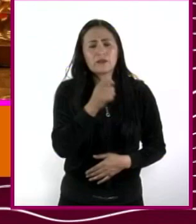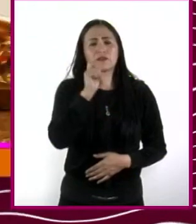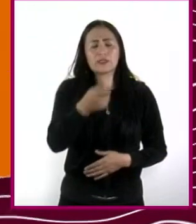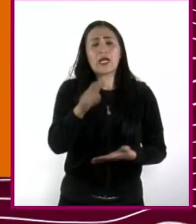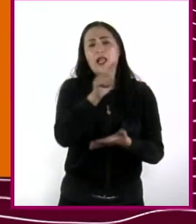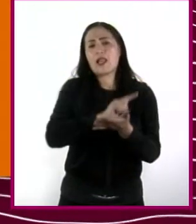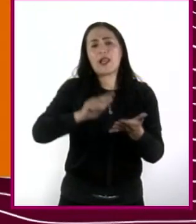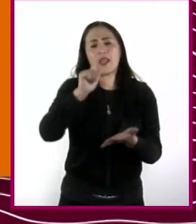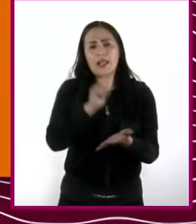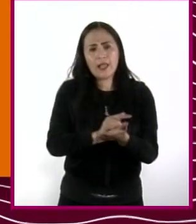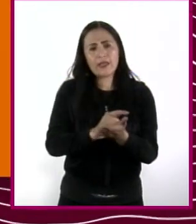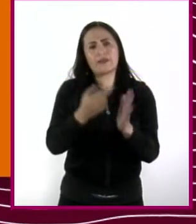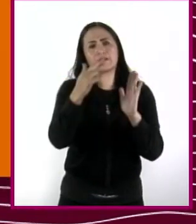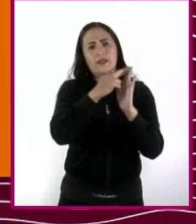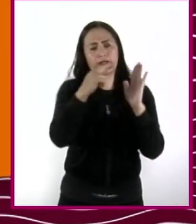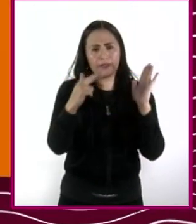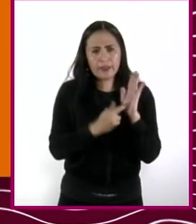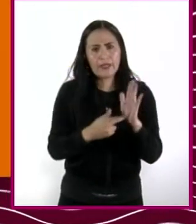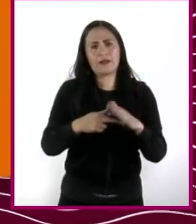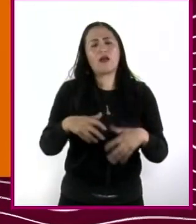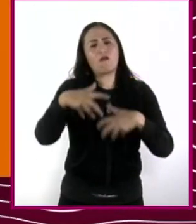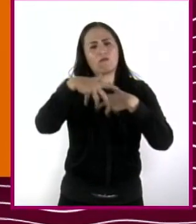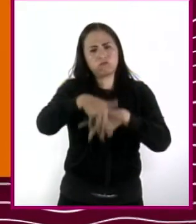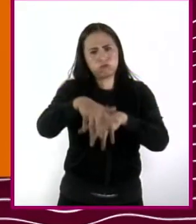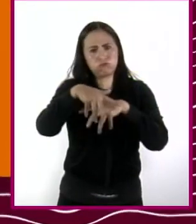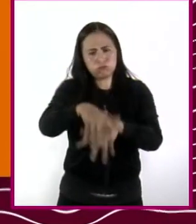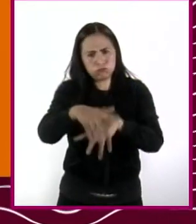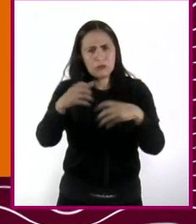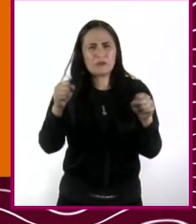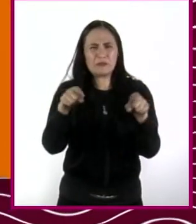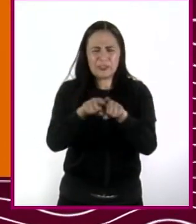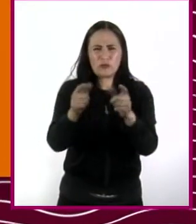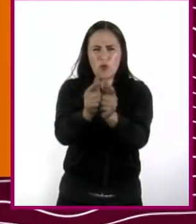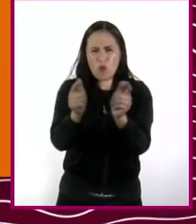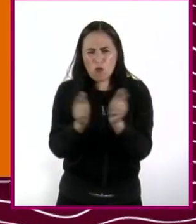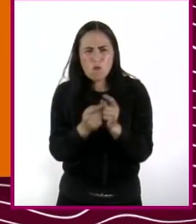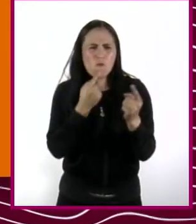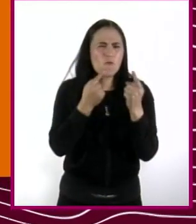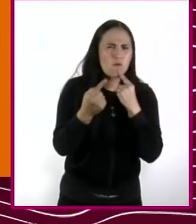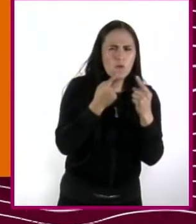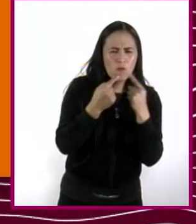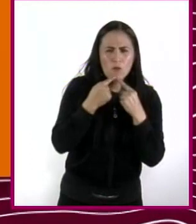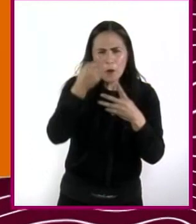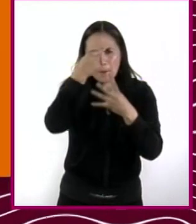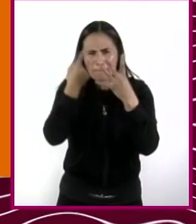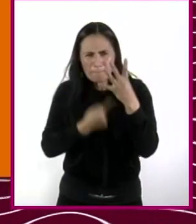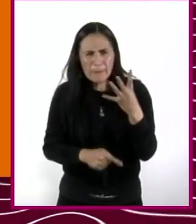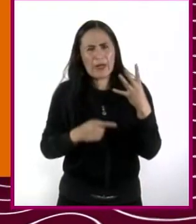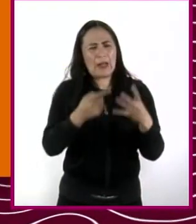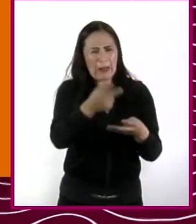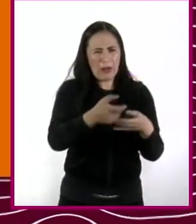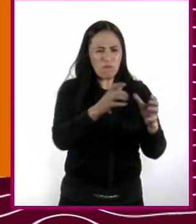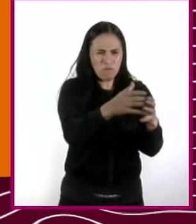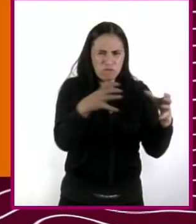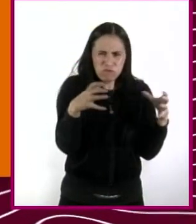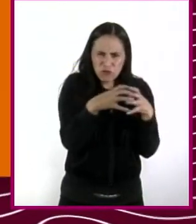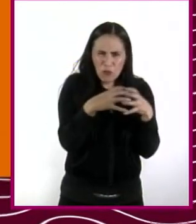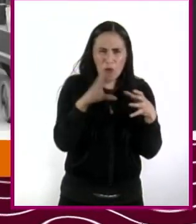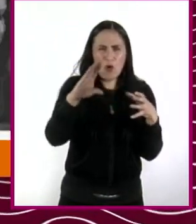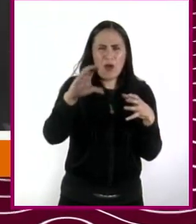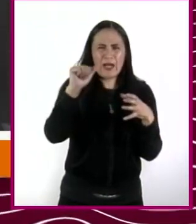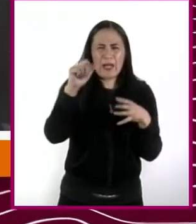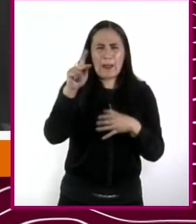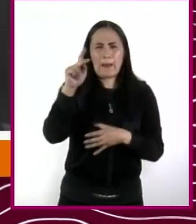decretos, luchas obreras y convenciones colectivas para humanizar el rigor del primer capitalismo, es